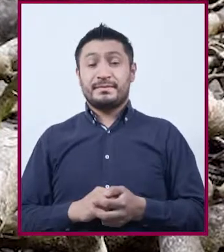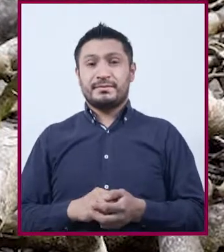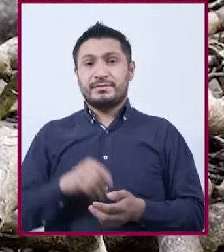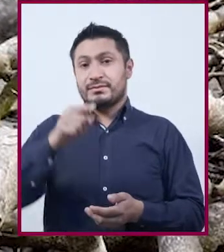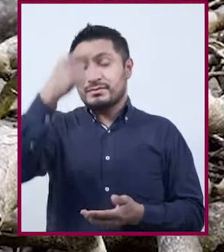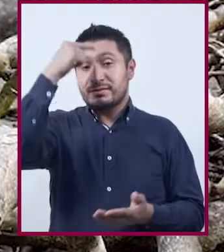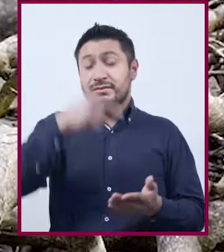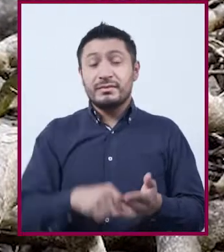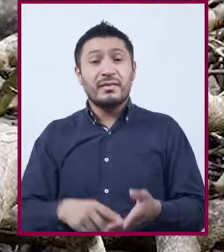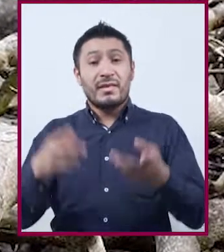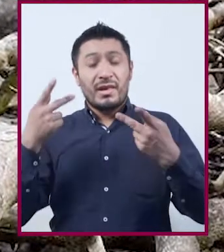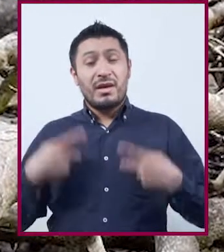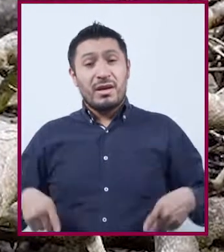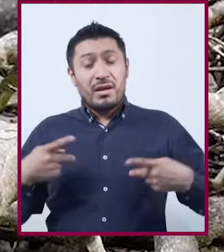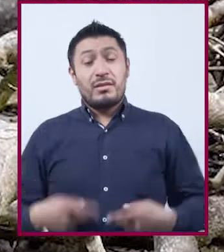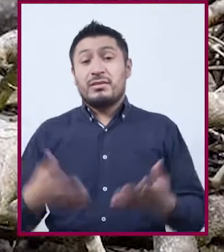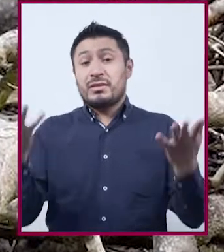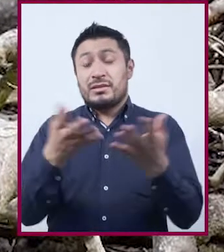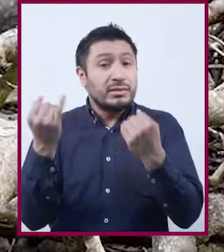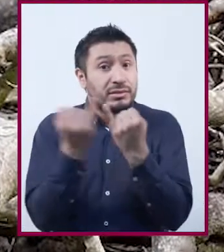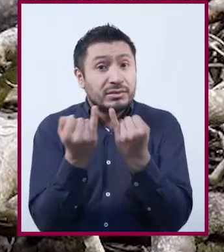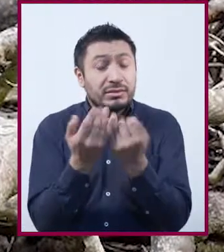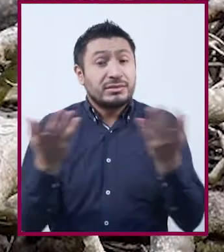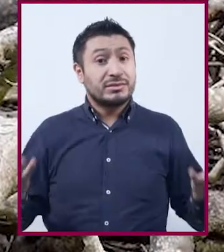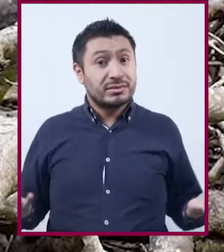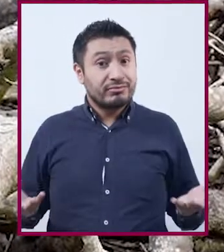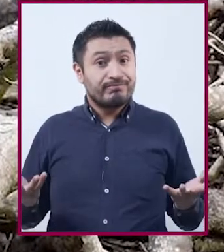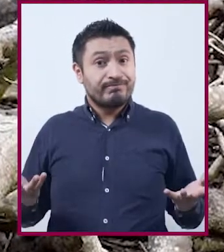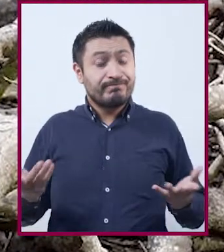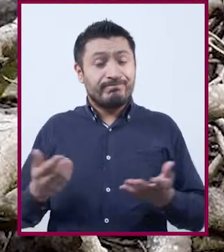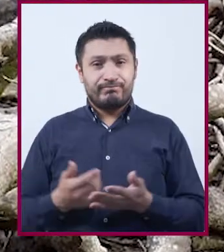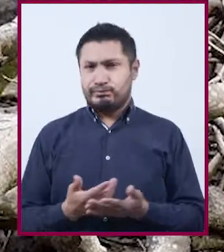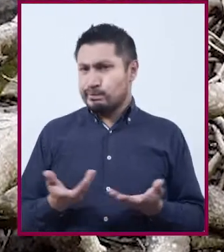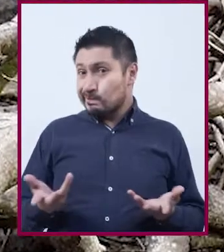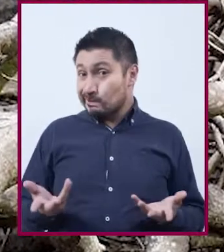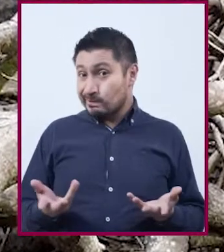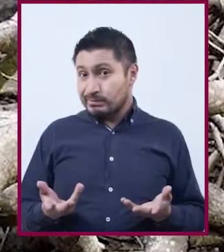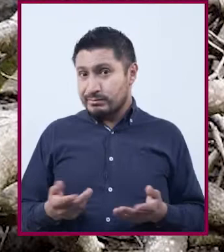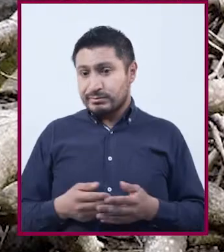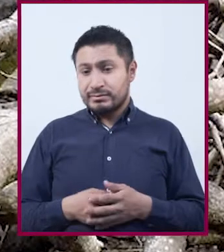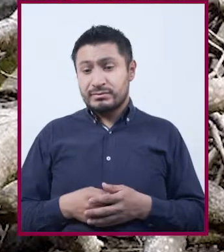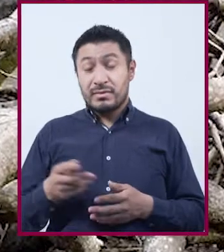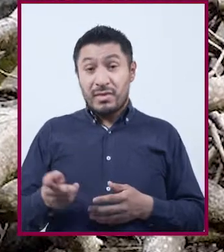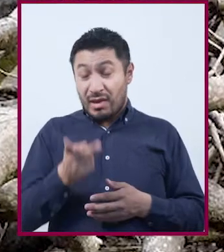al ajeno. ¿Crees que las y los humanos haríamos lo mismo?